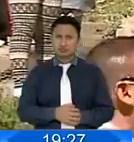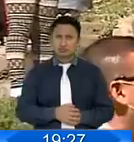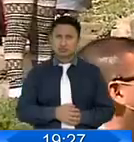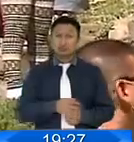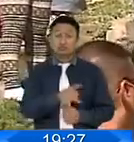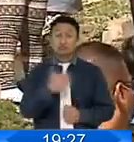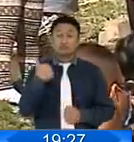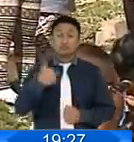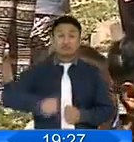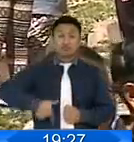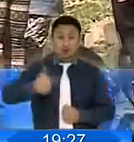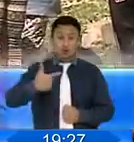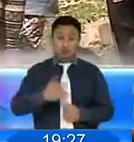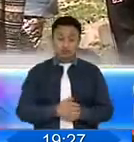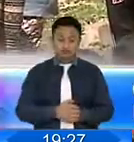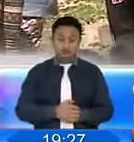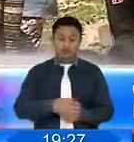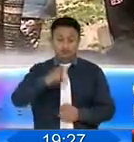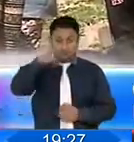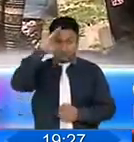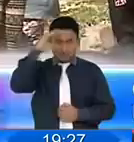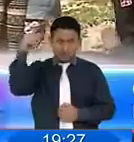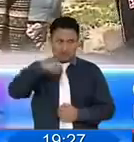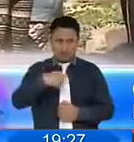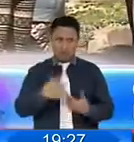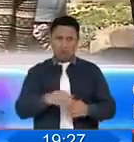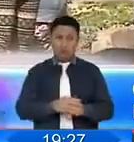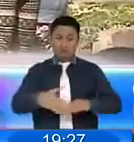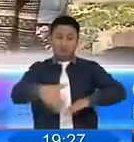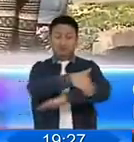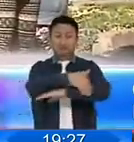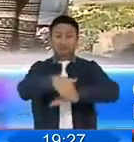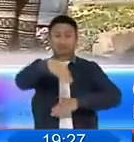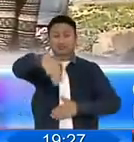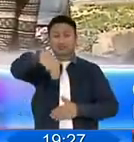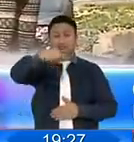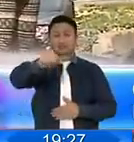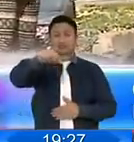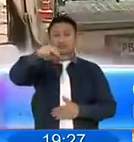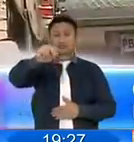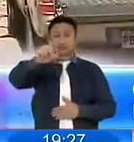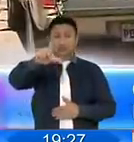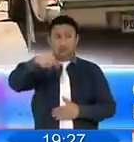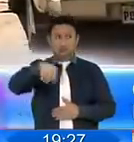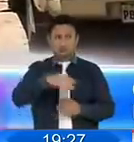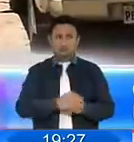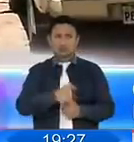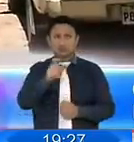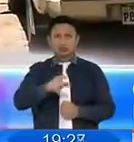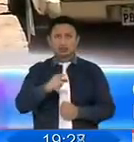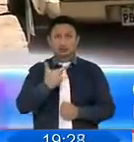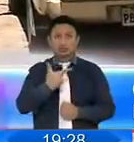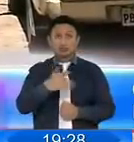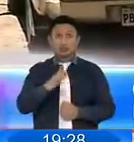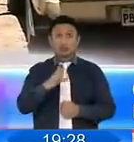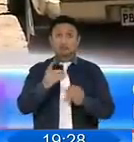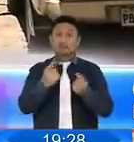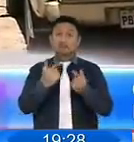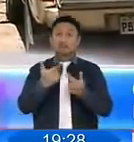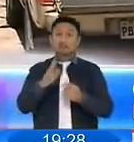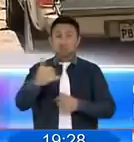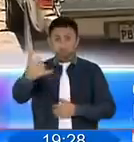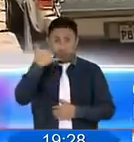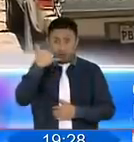policial detalla que una batalla campal se registró en la calle Manuel de Jesús Álvarez. Los vecinos de Ayacucho llamaron denunciando el escándalo que afectaba al